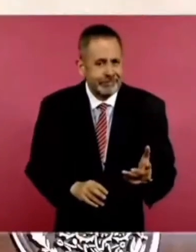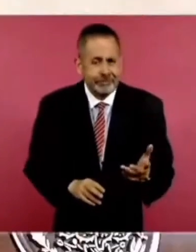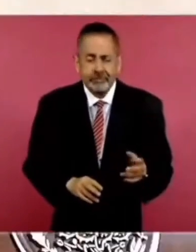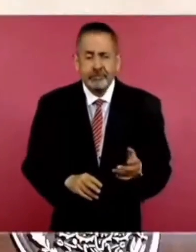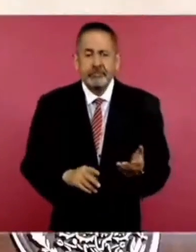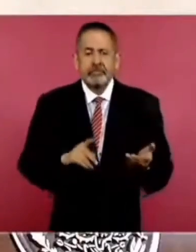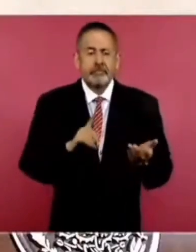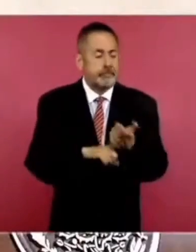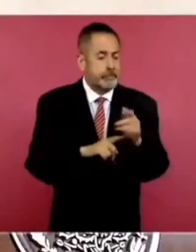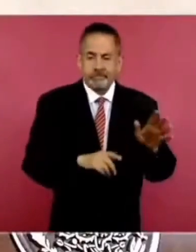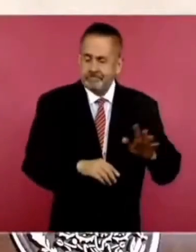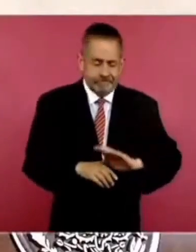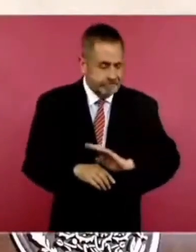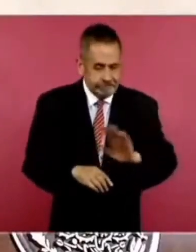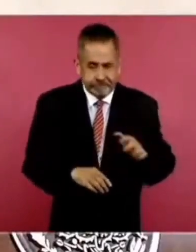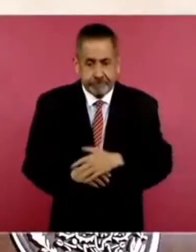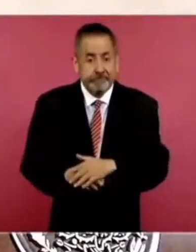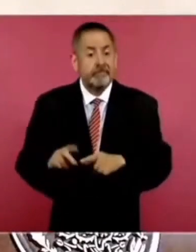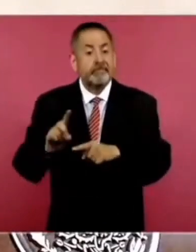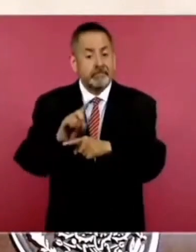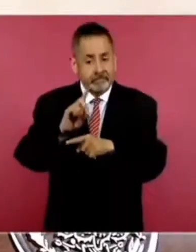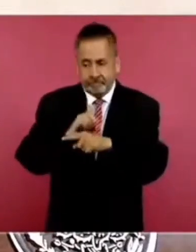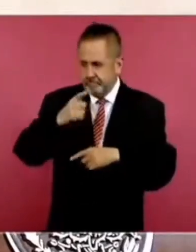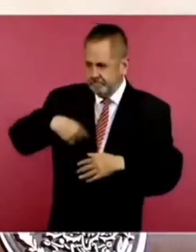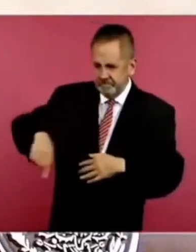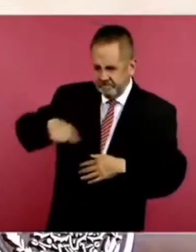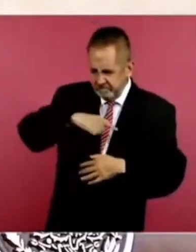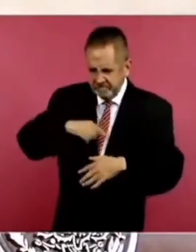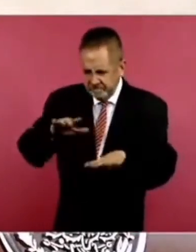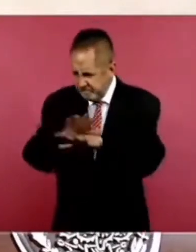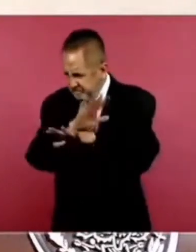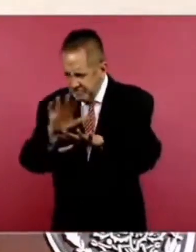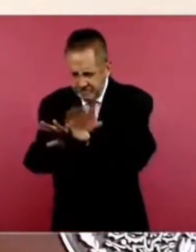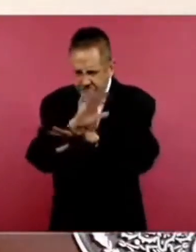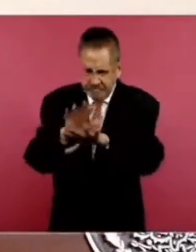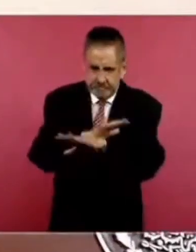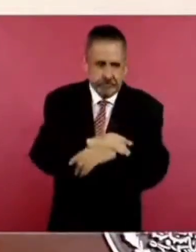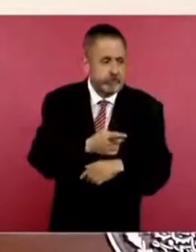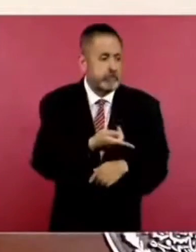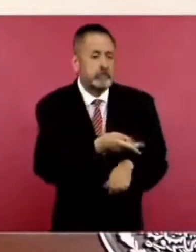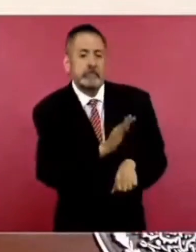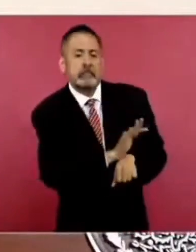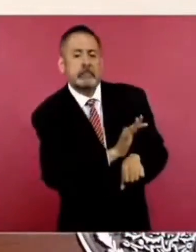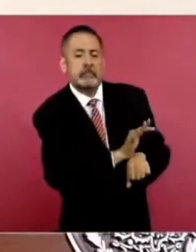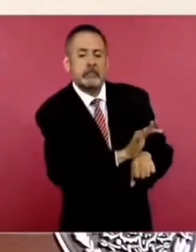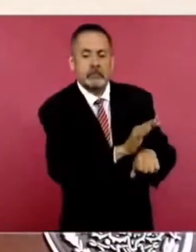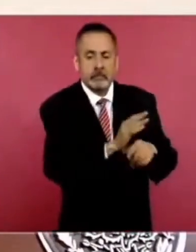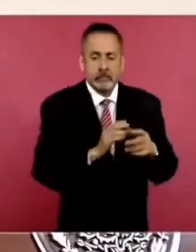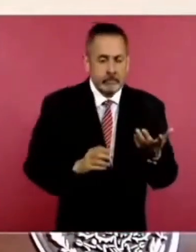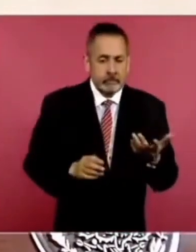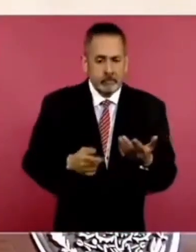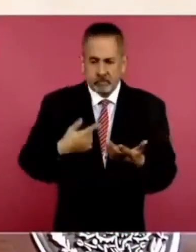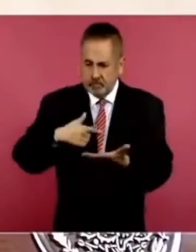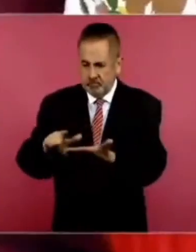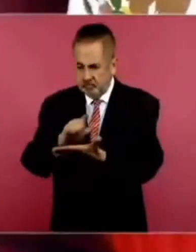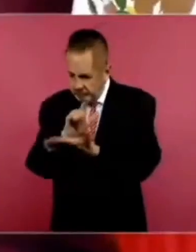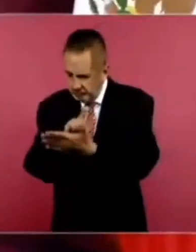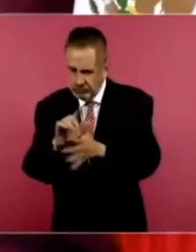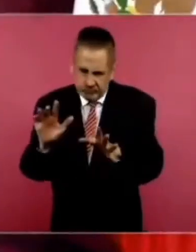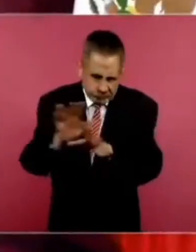desde que se llevaron a cabo los cambios a las leyes y a la